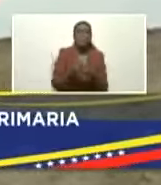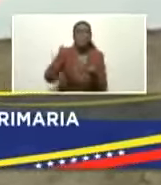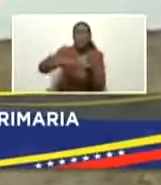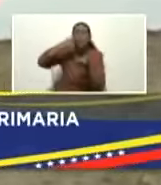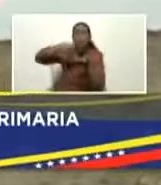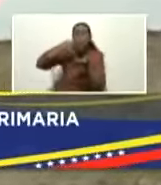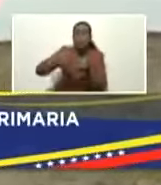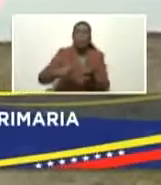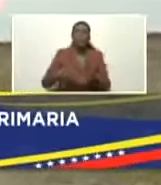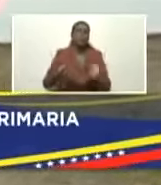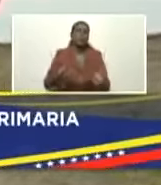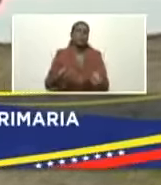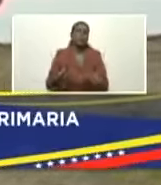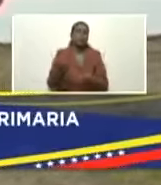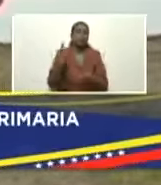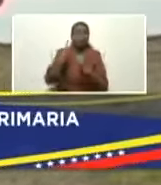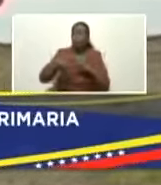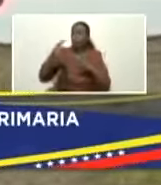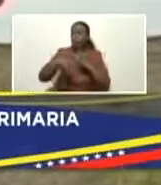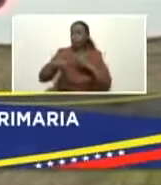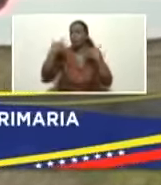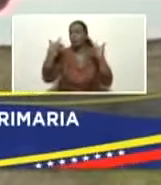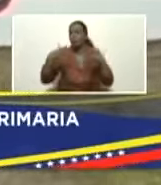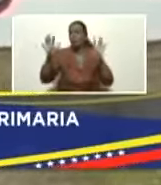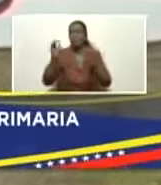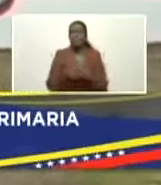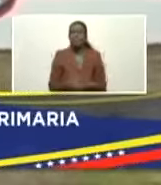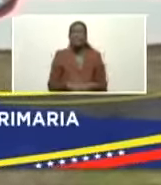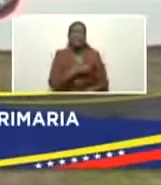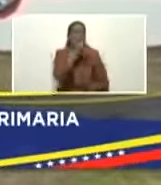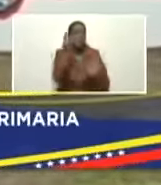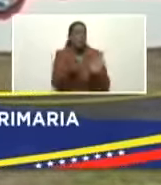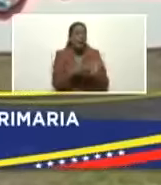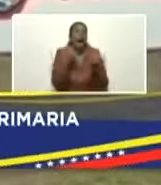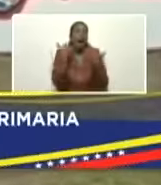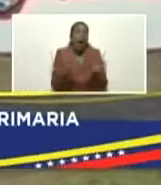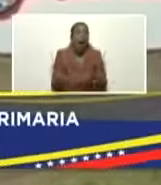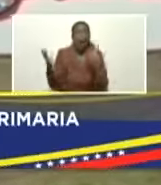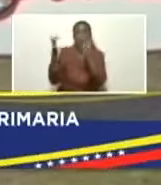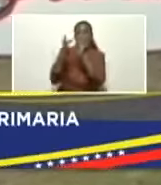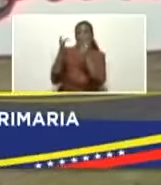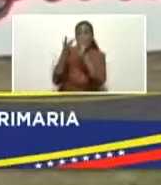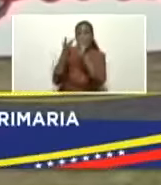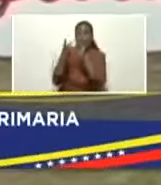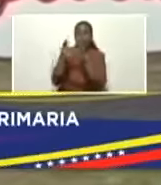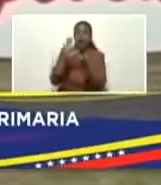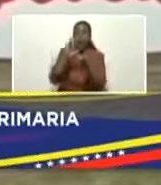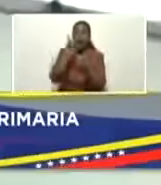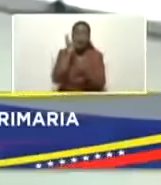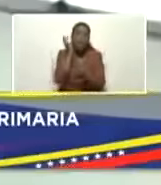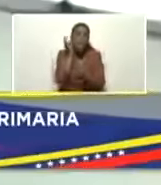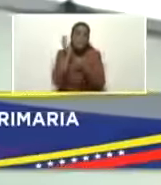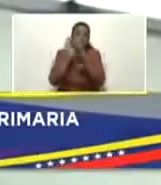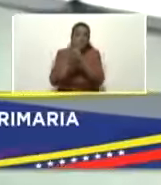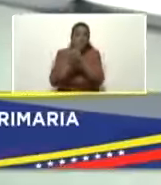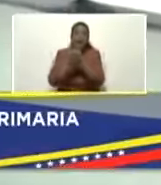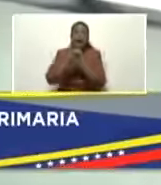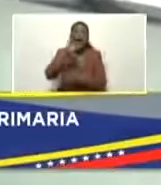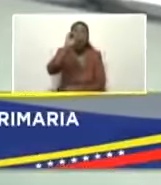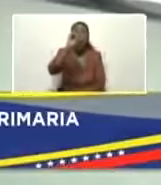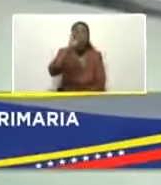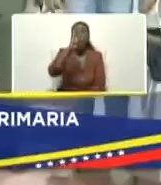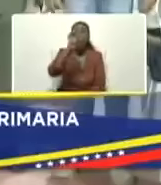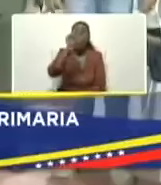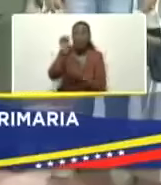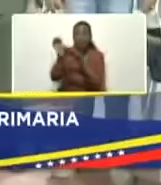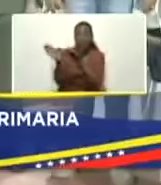bandejas y manejerías livianas. Bueno, vamos a darle el pase aquí a mi compañera de Lobé,